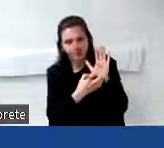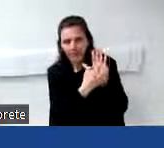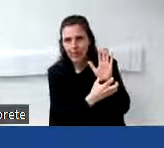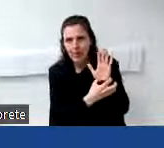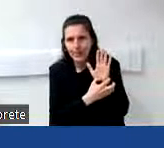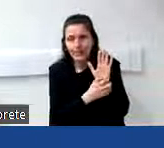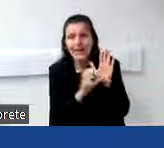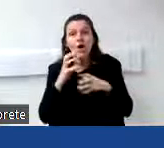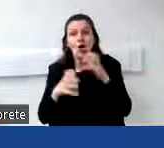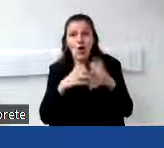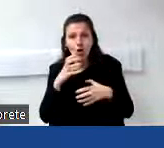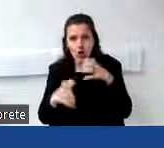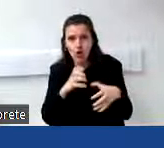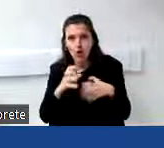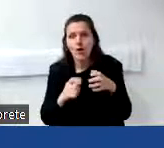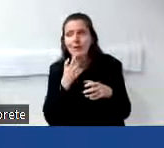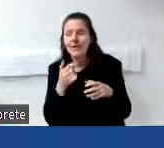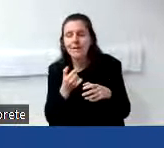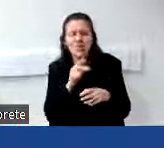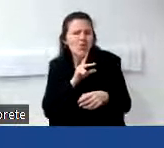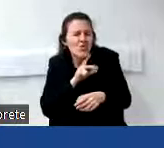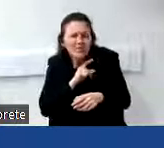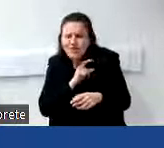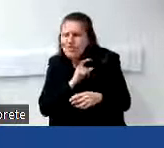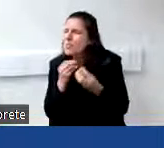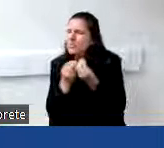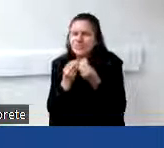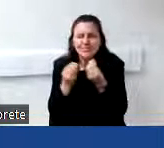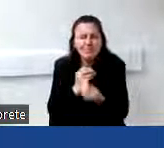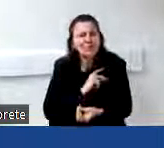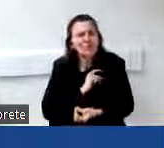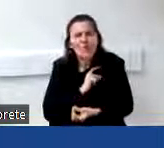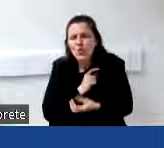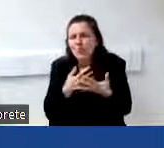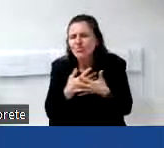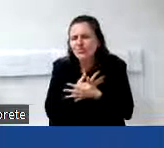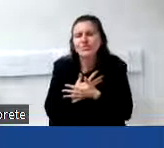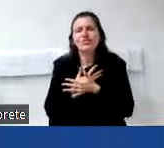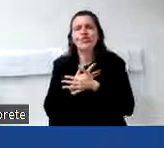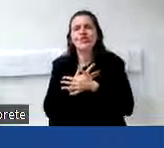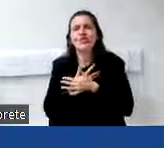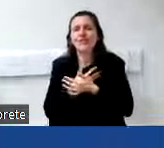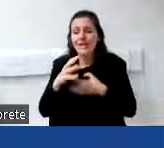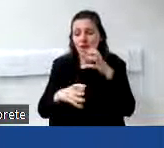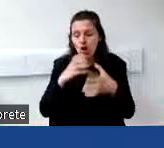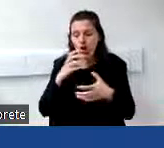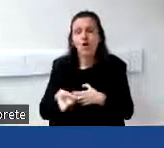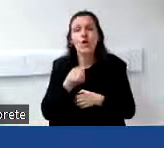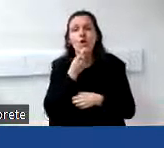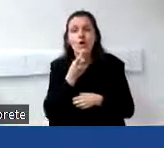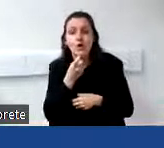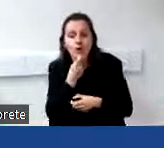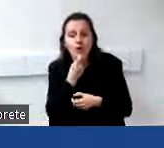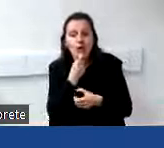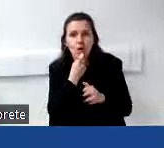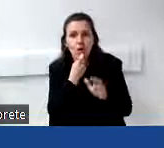duele nada, entonces le podemos poner una escala de colores, a ver, en qué número está, eso aplica para el dolor o aplica para, bueno, si